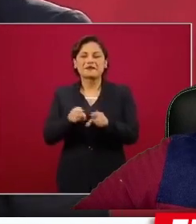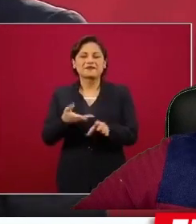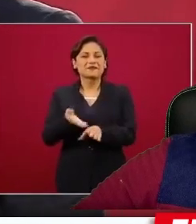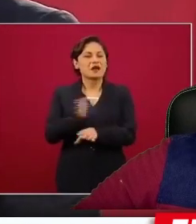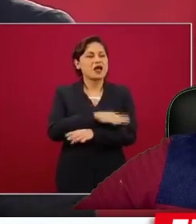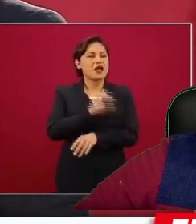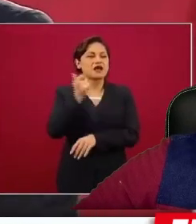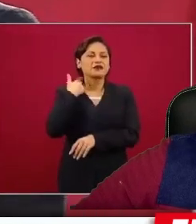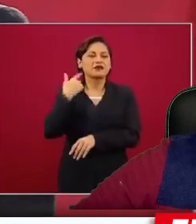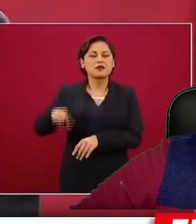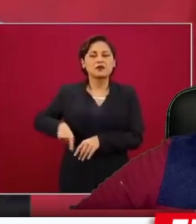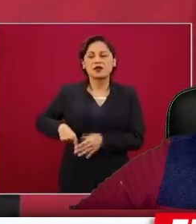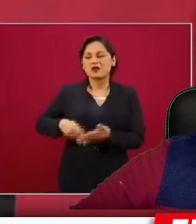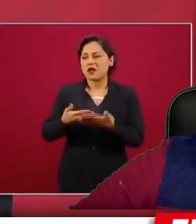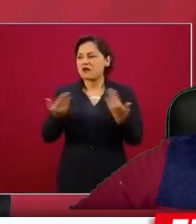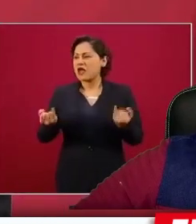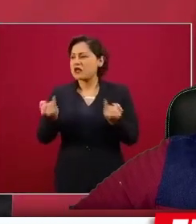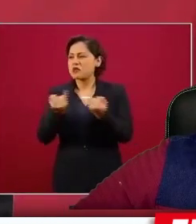antes, ¿no?